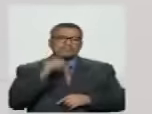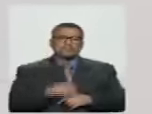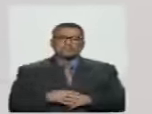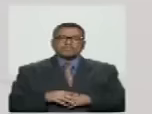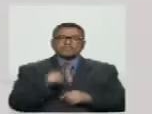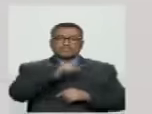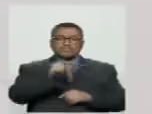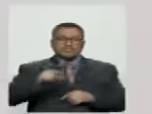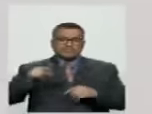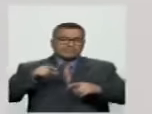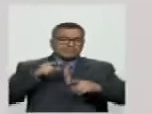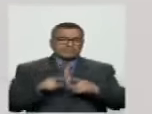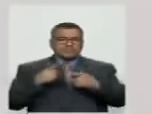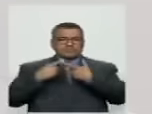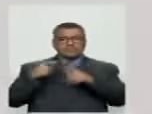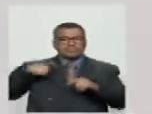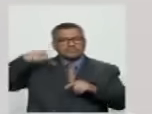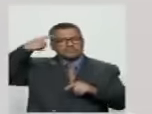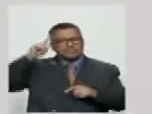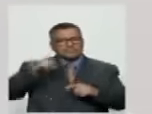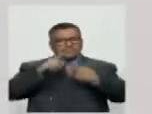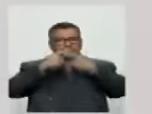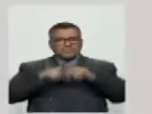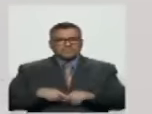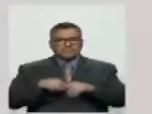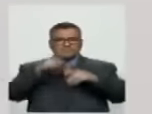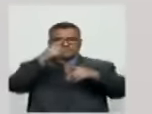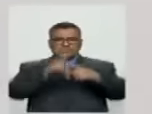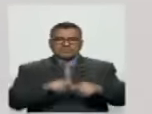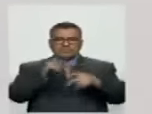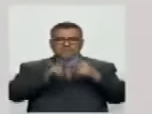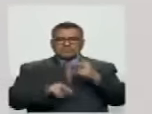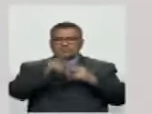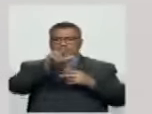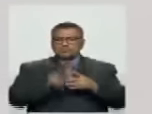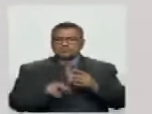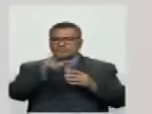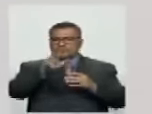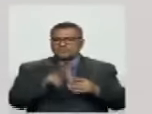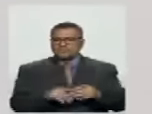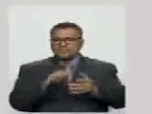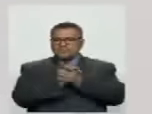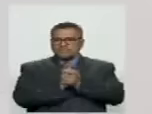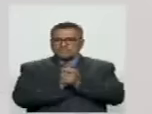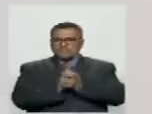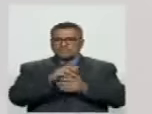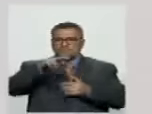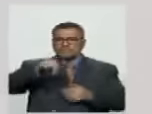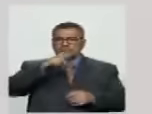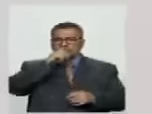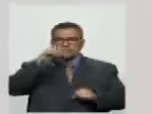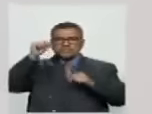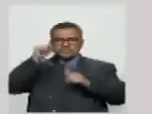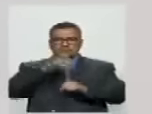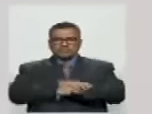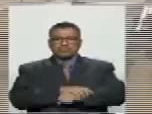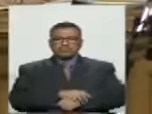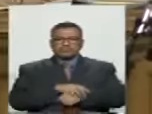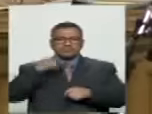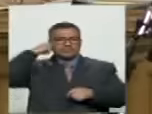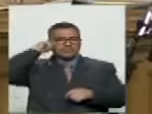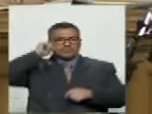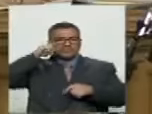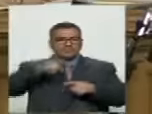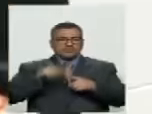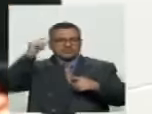Hay gente que todavía hoy puede sacar cuentas de divisiones por dos, por tres. Uno de ellos, un amigo mío llamado Nicolás Maduro Moros, y que recuerda